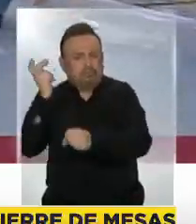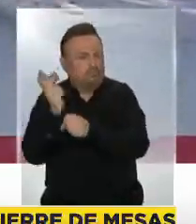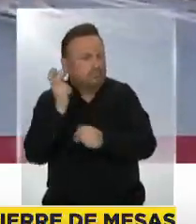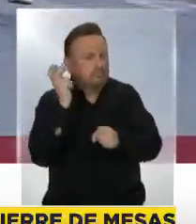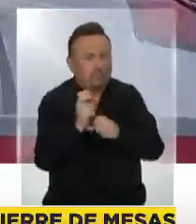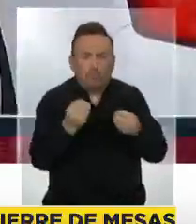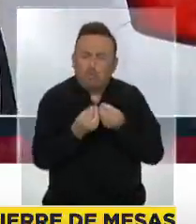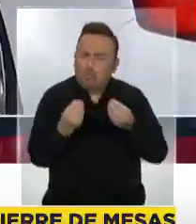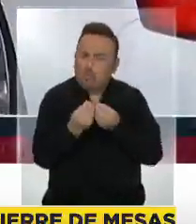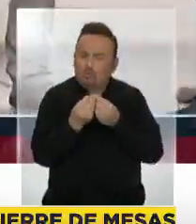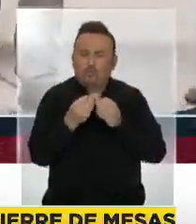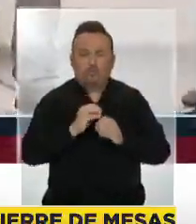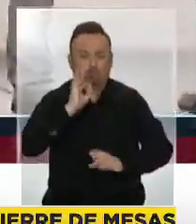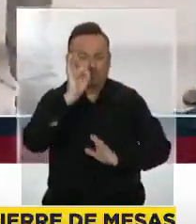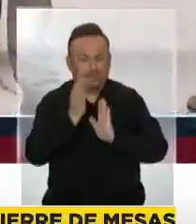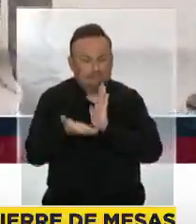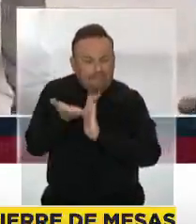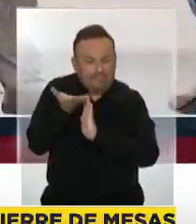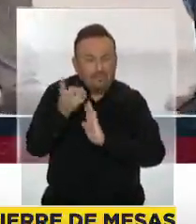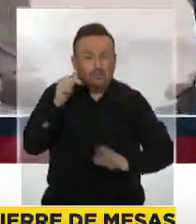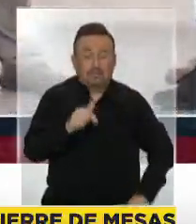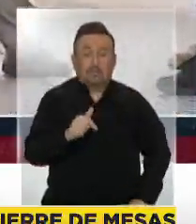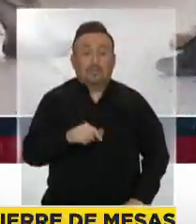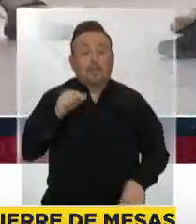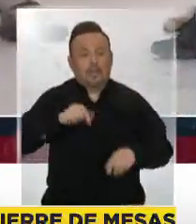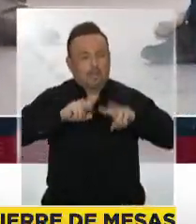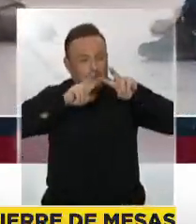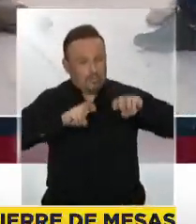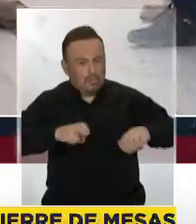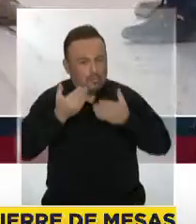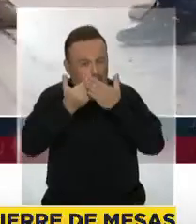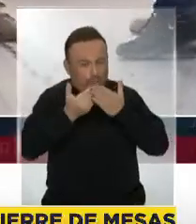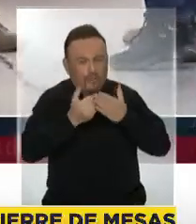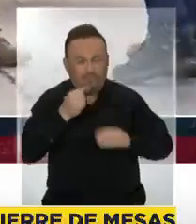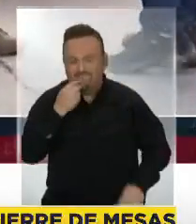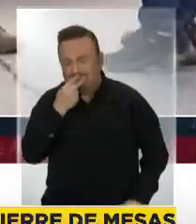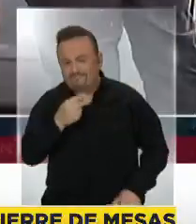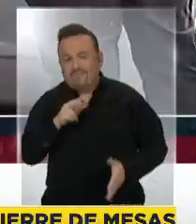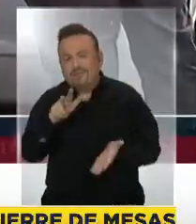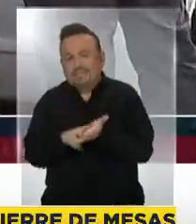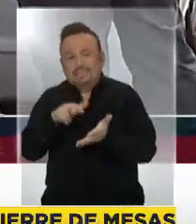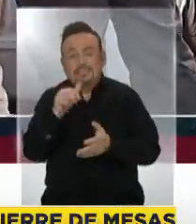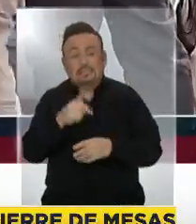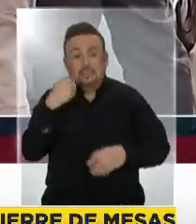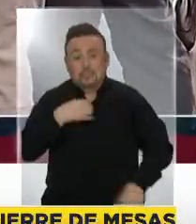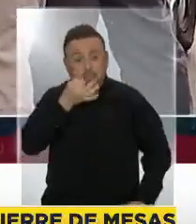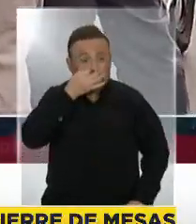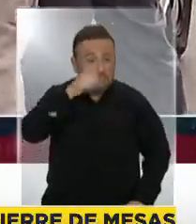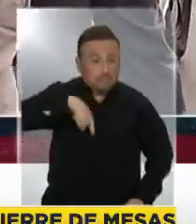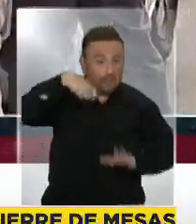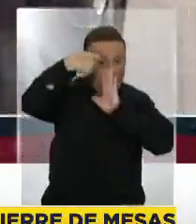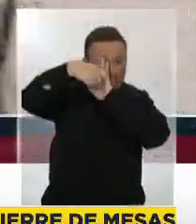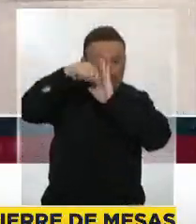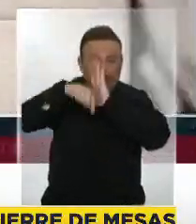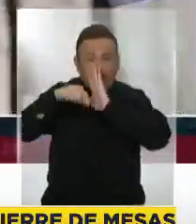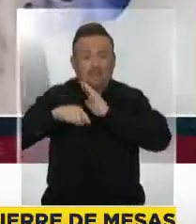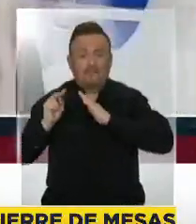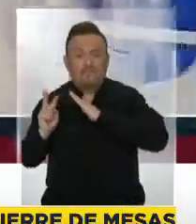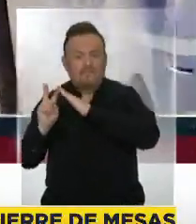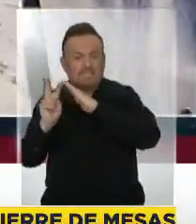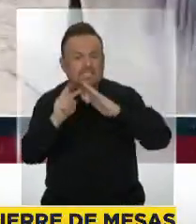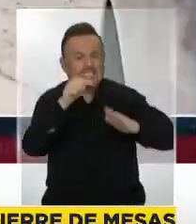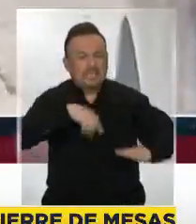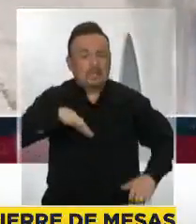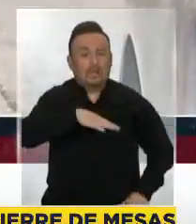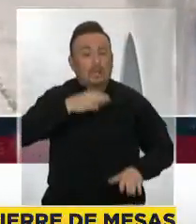quienes estudian los temas de seguridad en nuestro país. Observamos allí entonces gran cantidad de vecinos. Para aquellos que se suman a nuestra sintonía, estamos